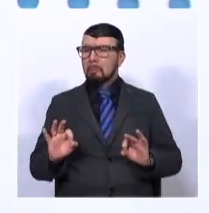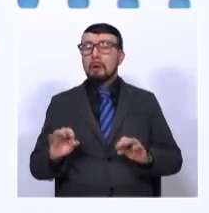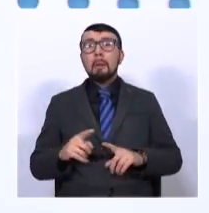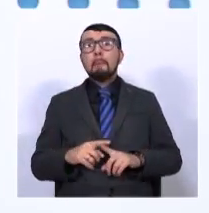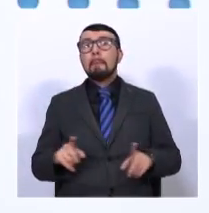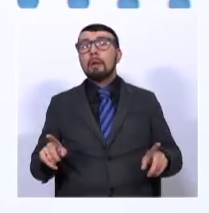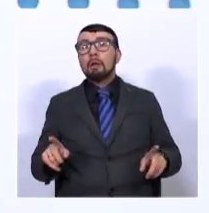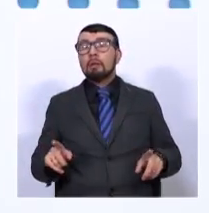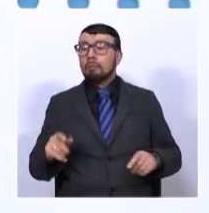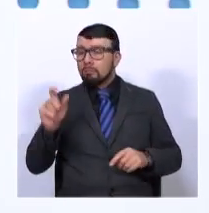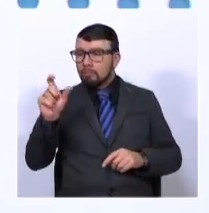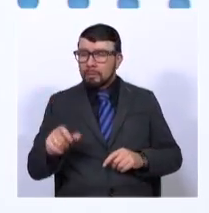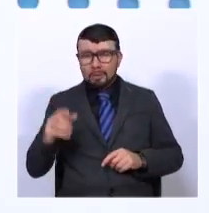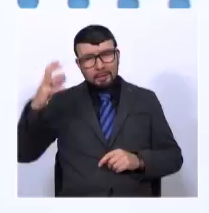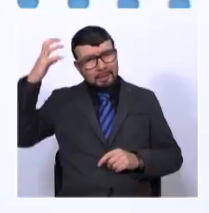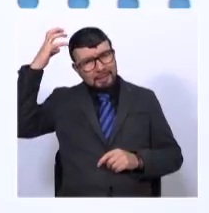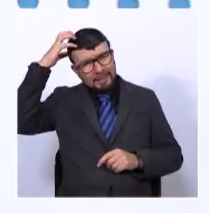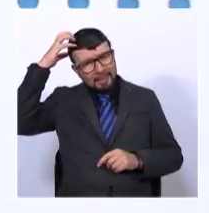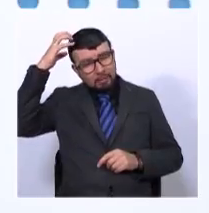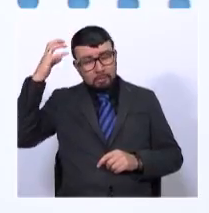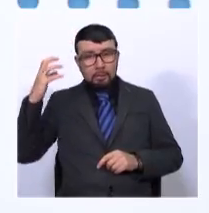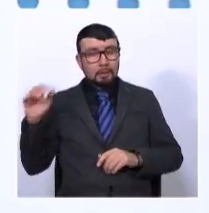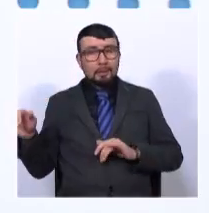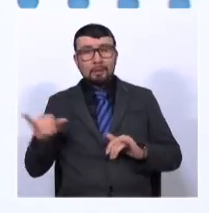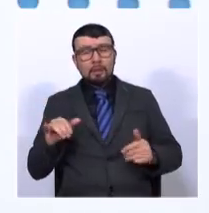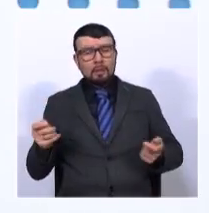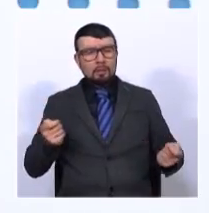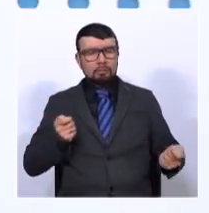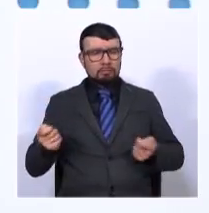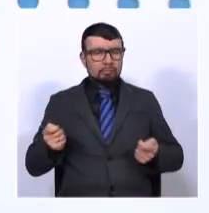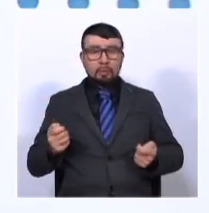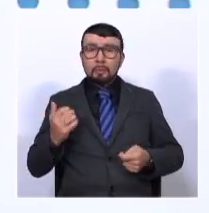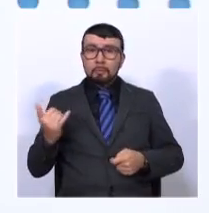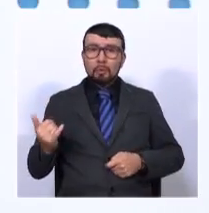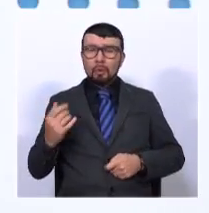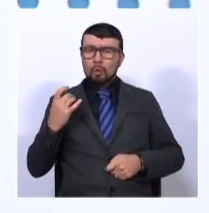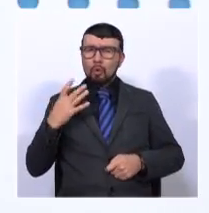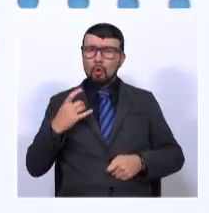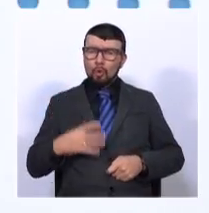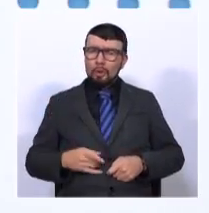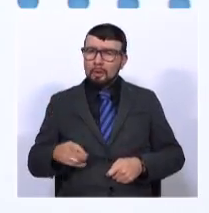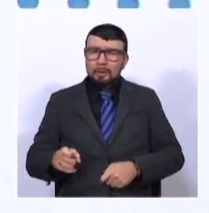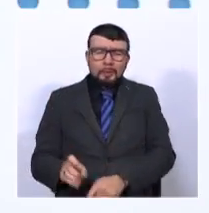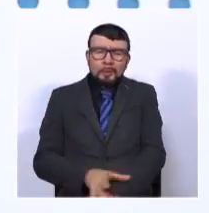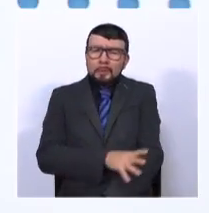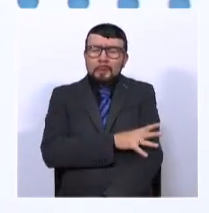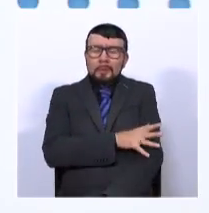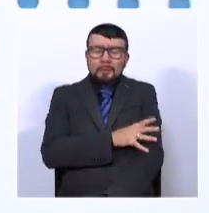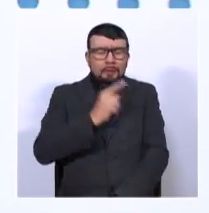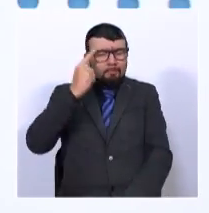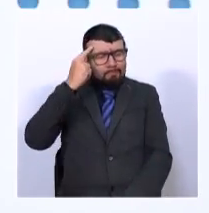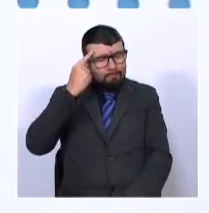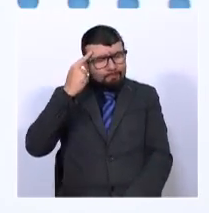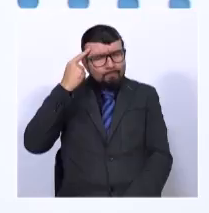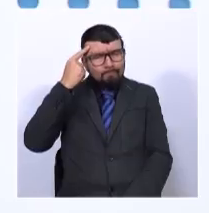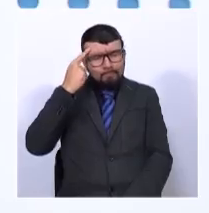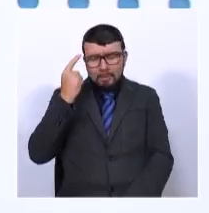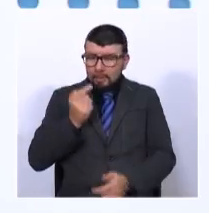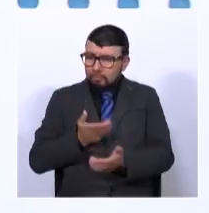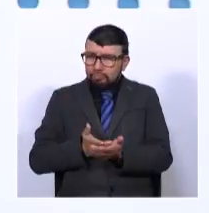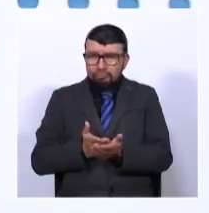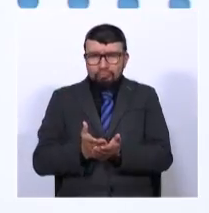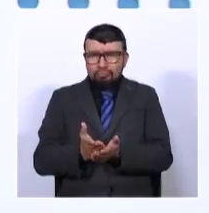paciente desde su cerebro, digamos así, sería como un dolor emocional. Lo grabó en su